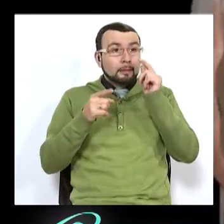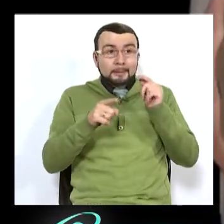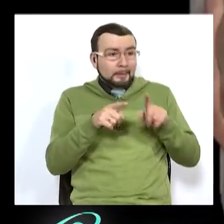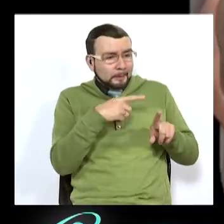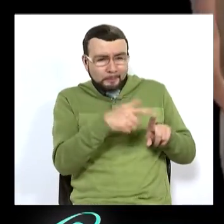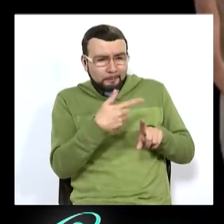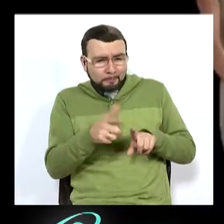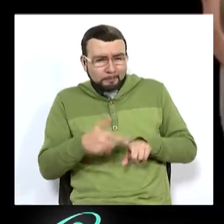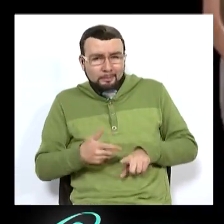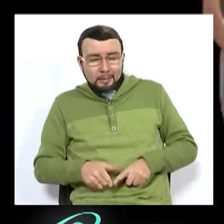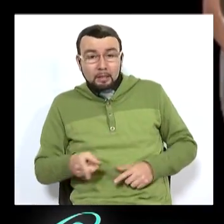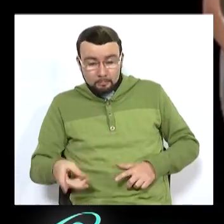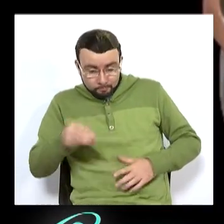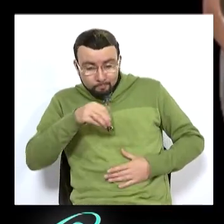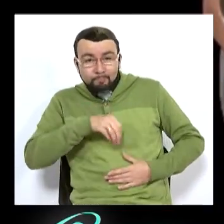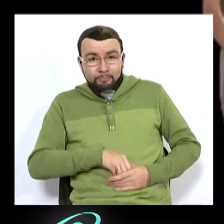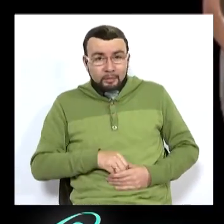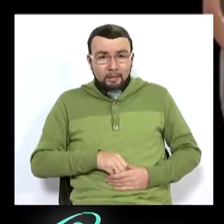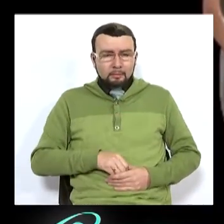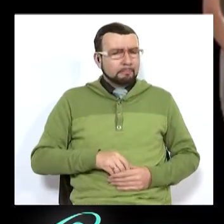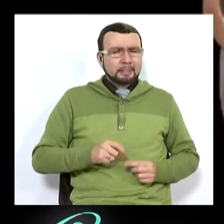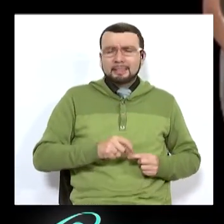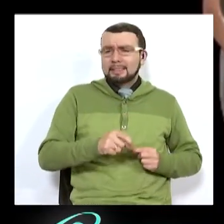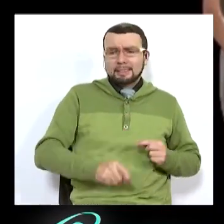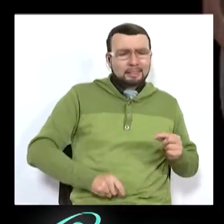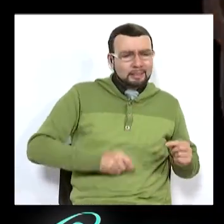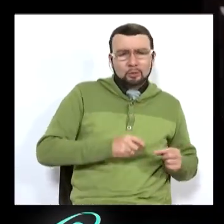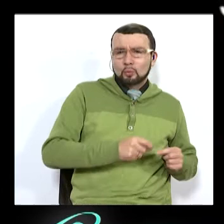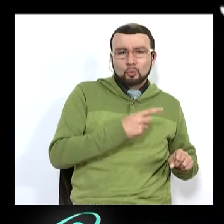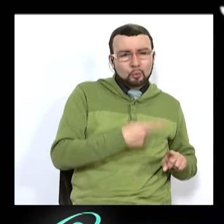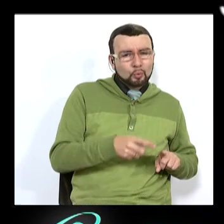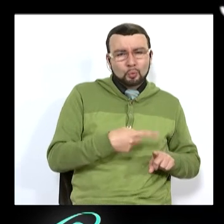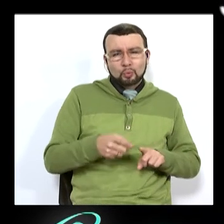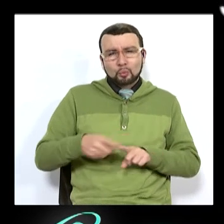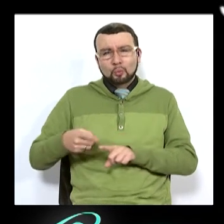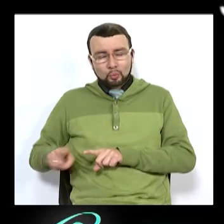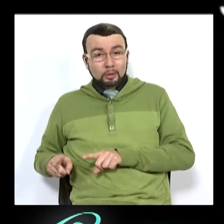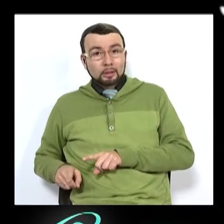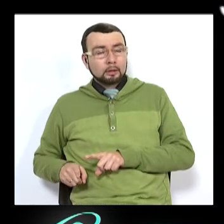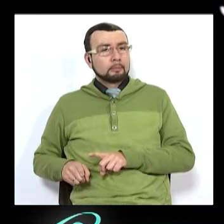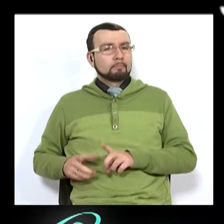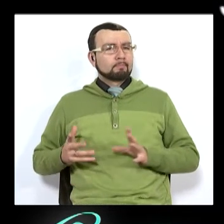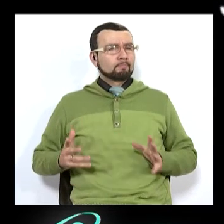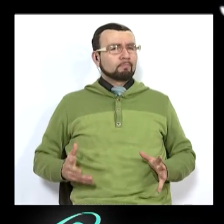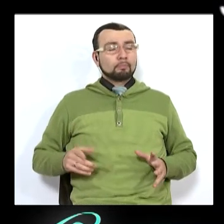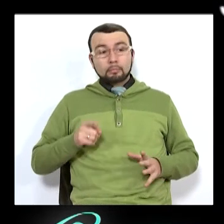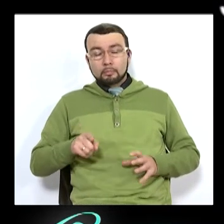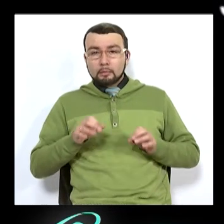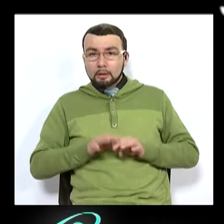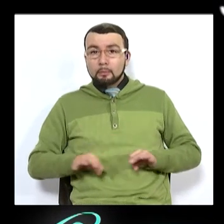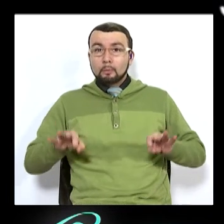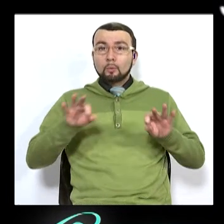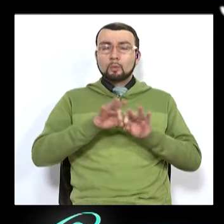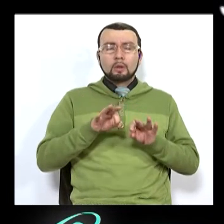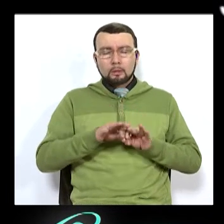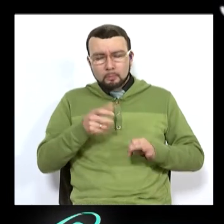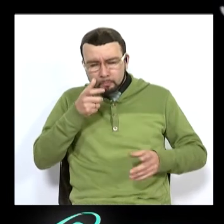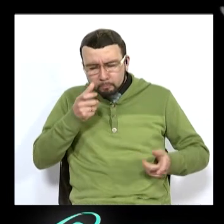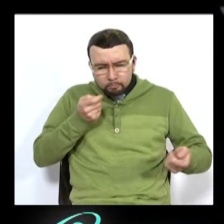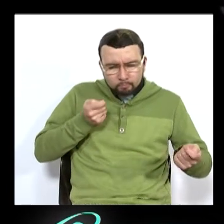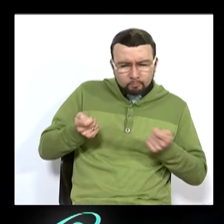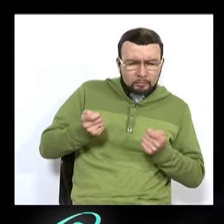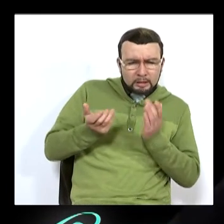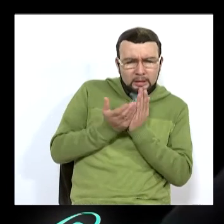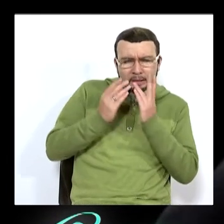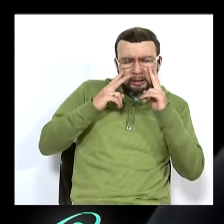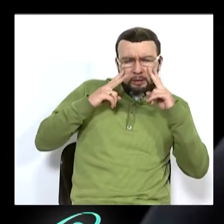parásitos hacen ciclos diferentes y de ahí la importancia de la epidemiología, que